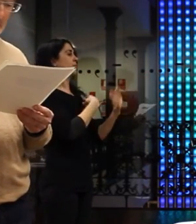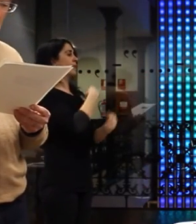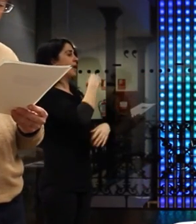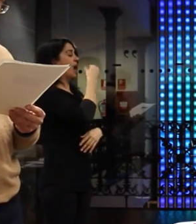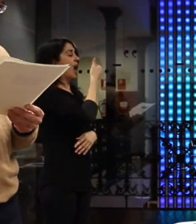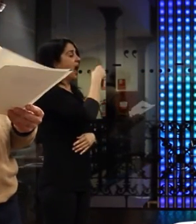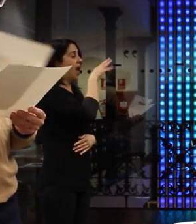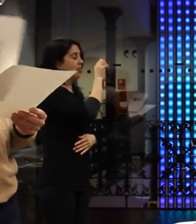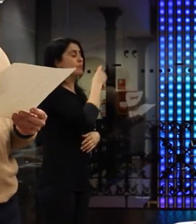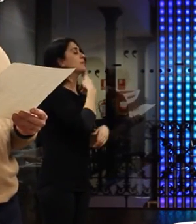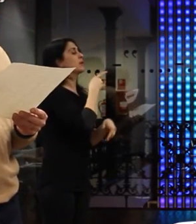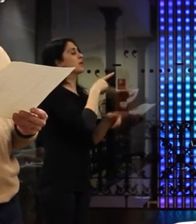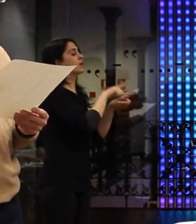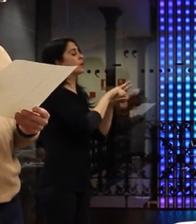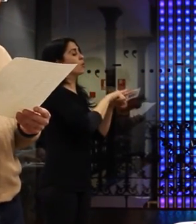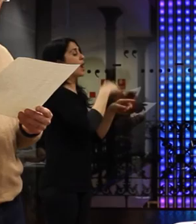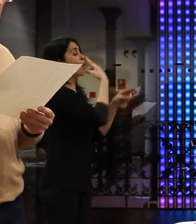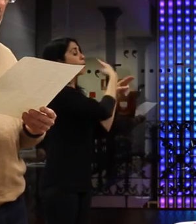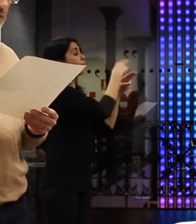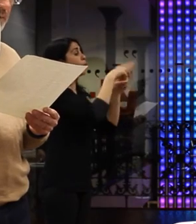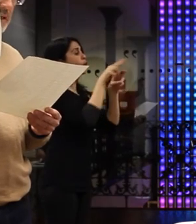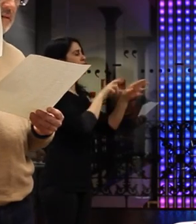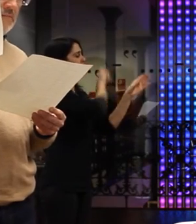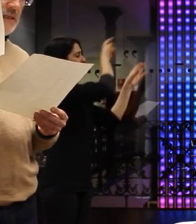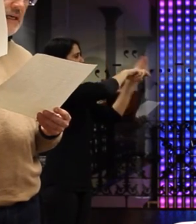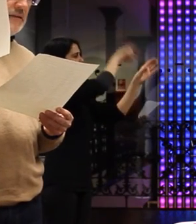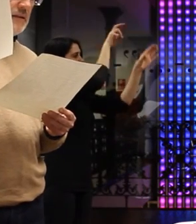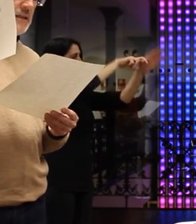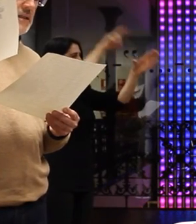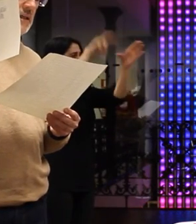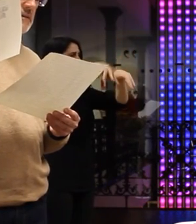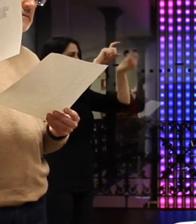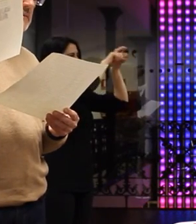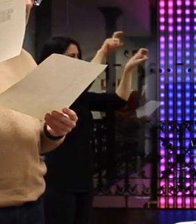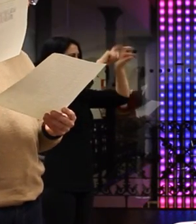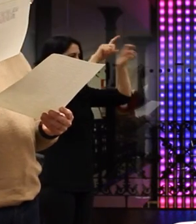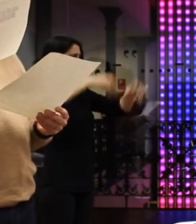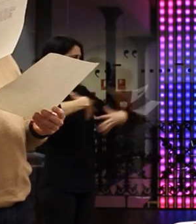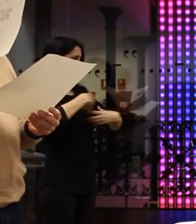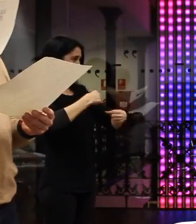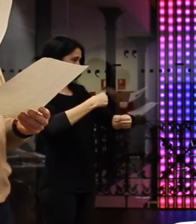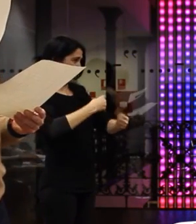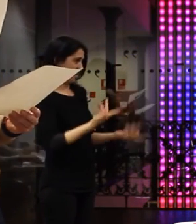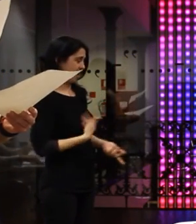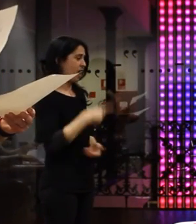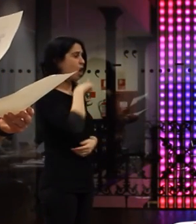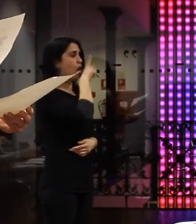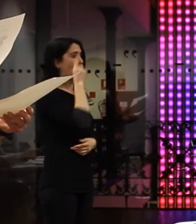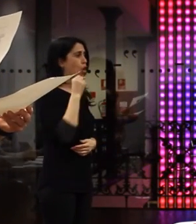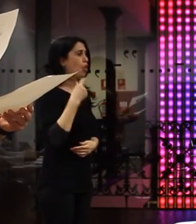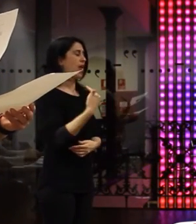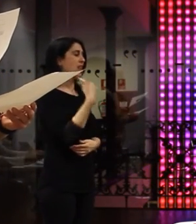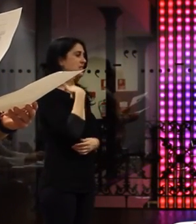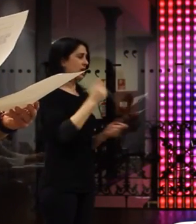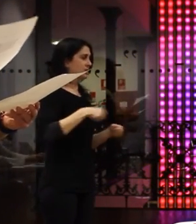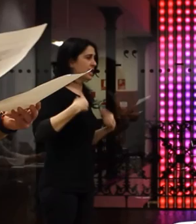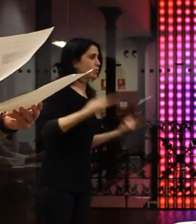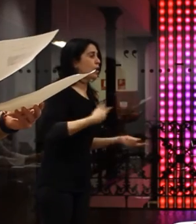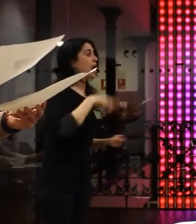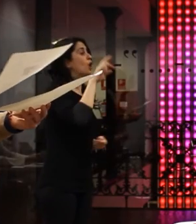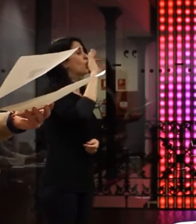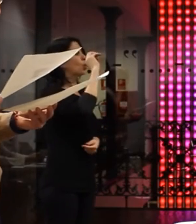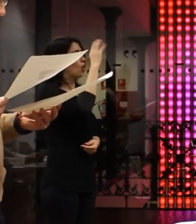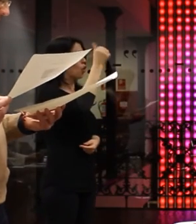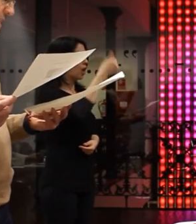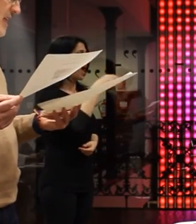Endesa, Pío Cabanillas, Acciona, Rodolfo Martín Villa, Endesa, Felipe González Gas Natural, Miquel Roca,